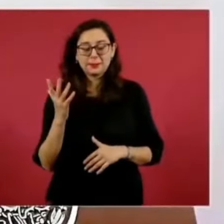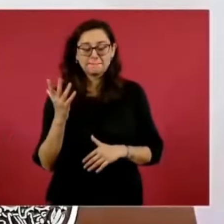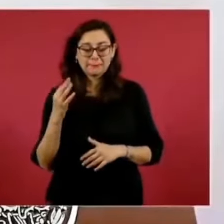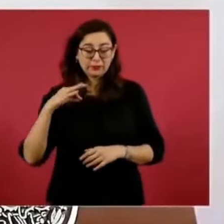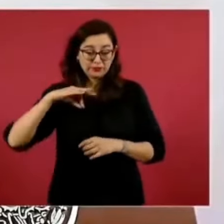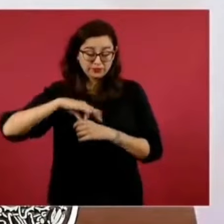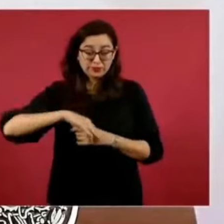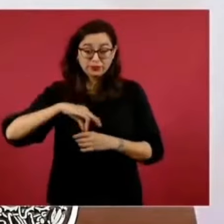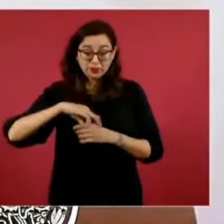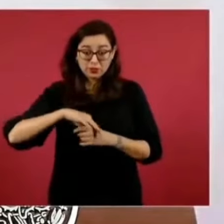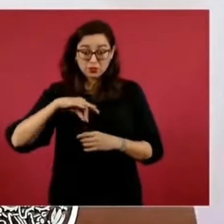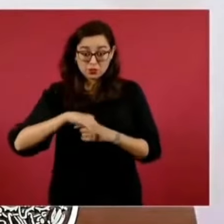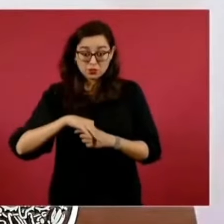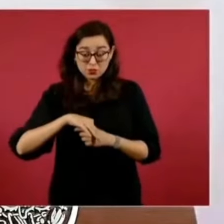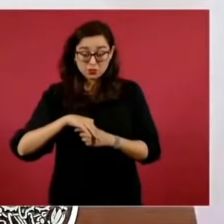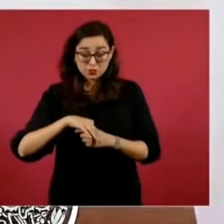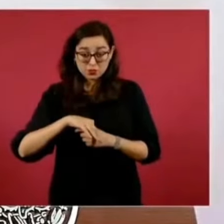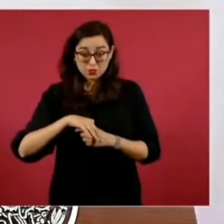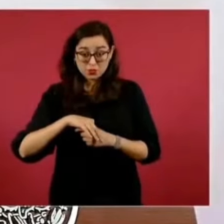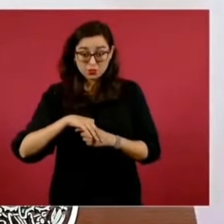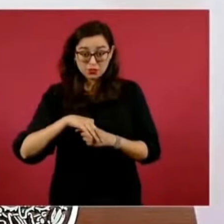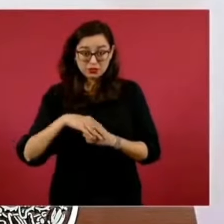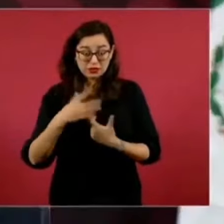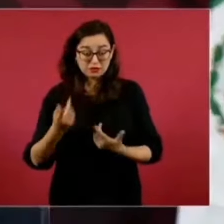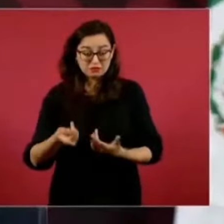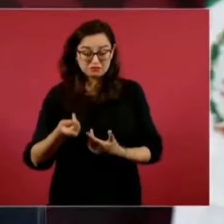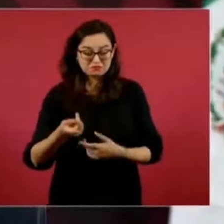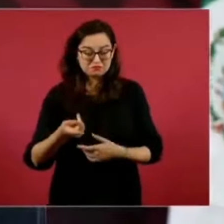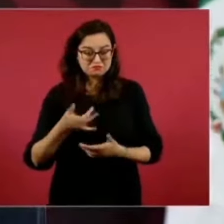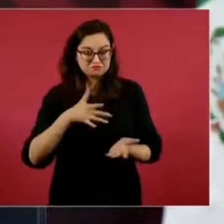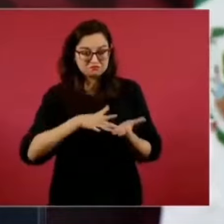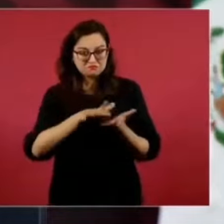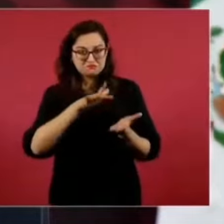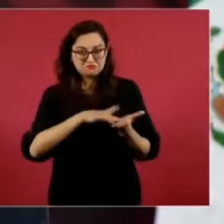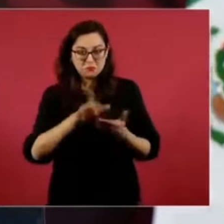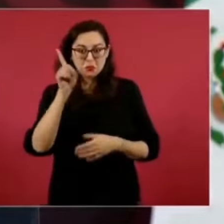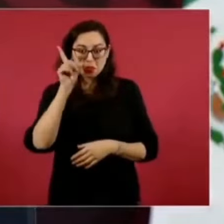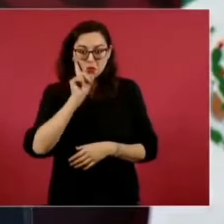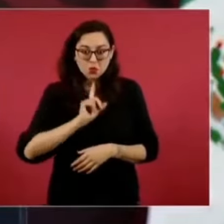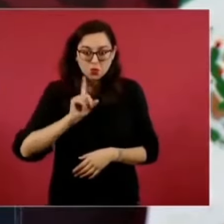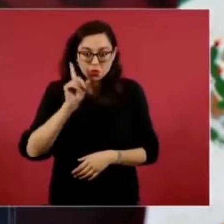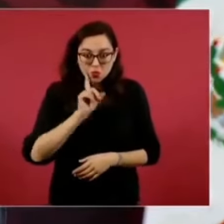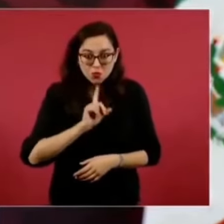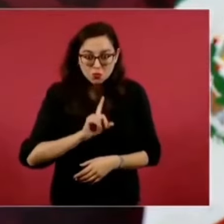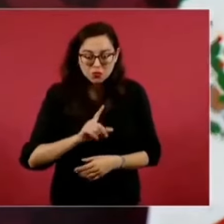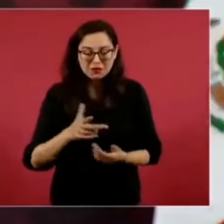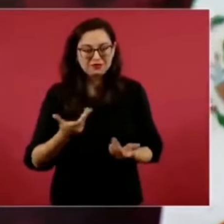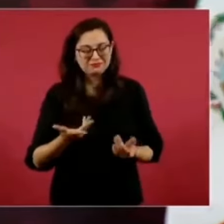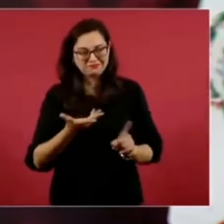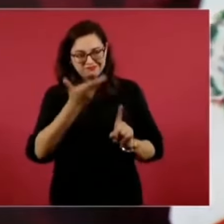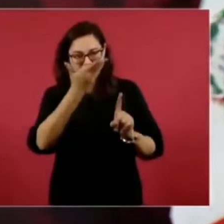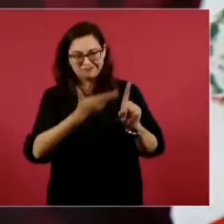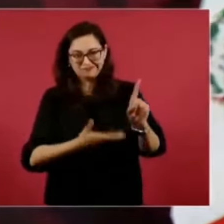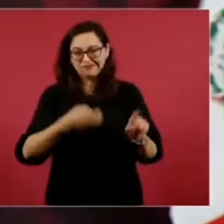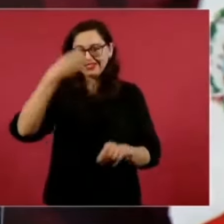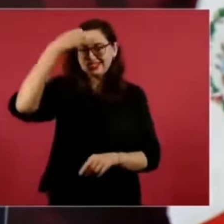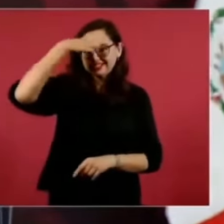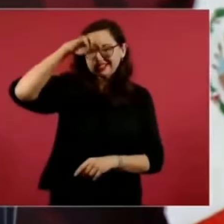votaron por una mujer que tiene experiencia